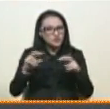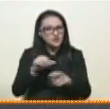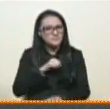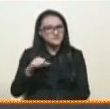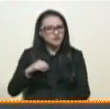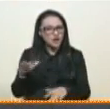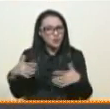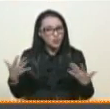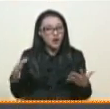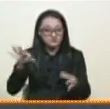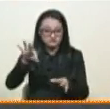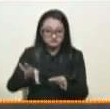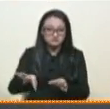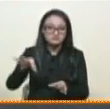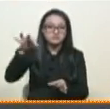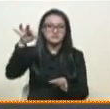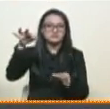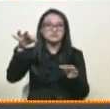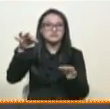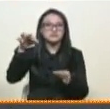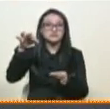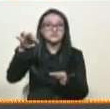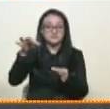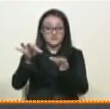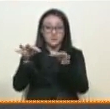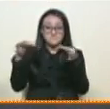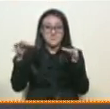hace cada quien? Bueno, sencillamente